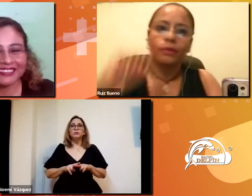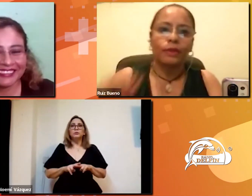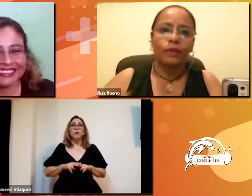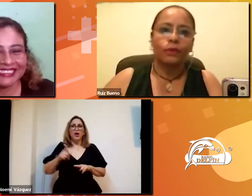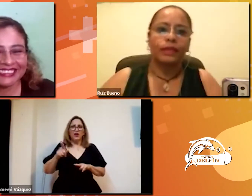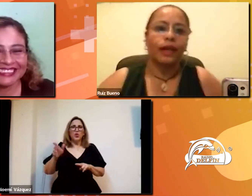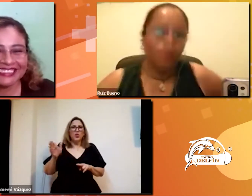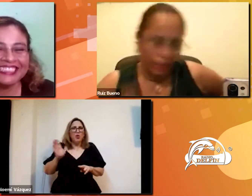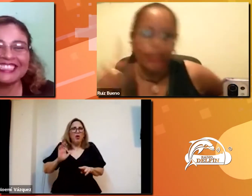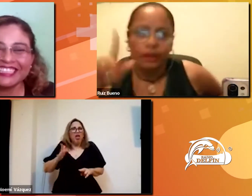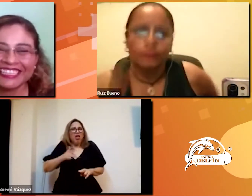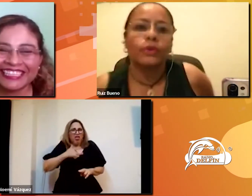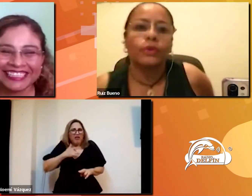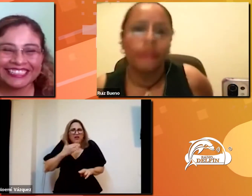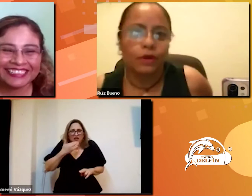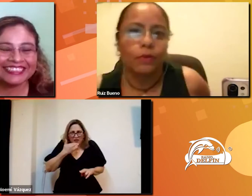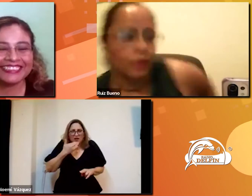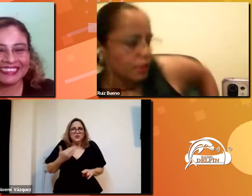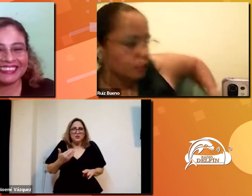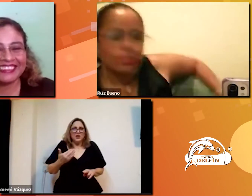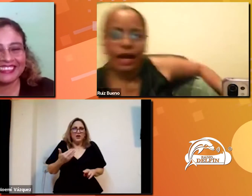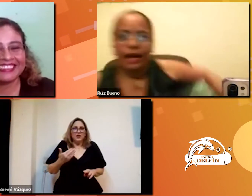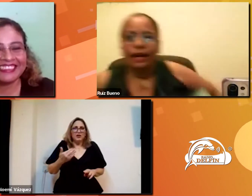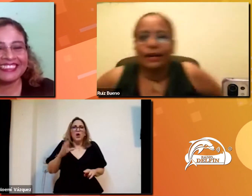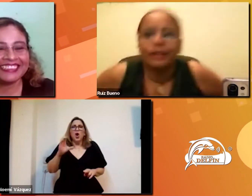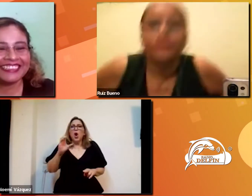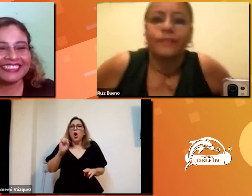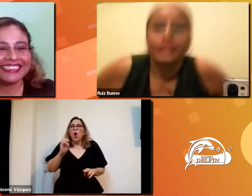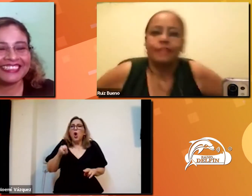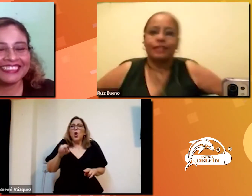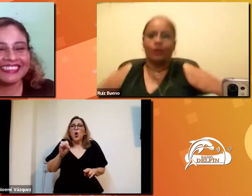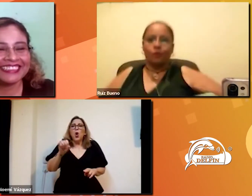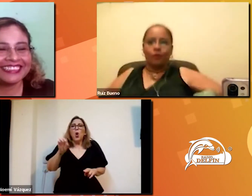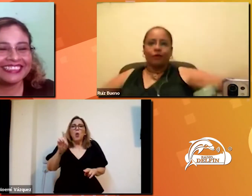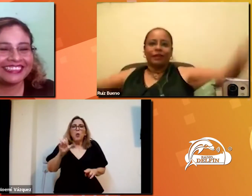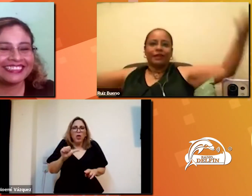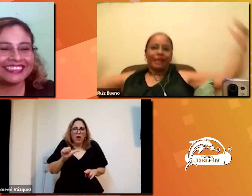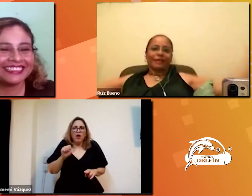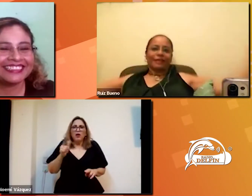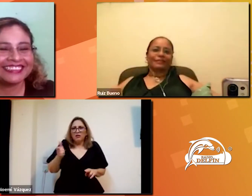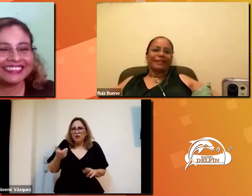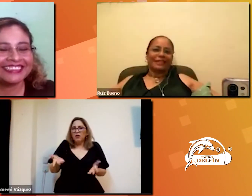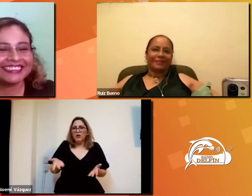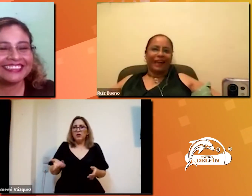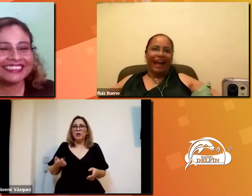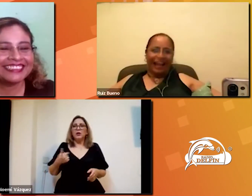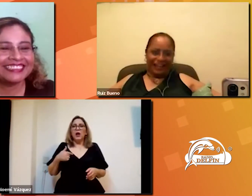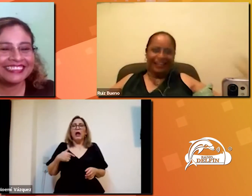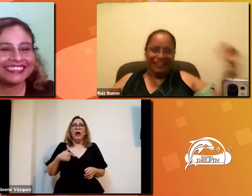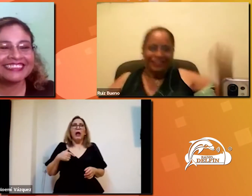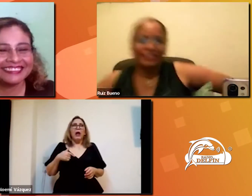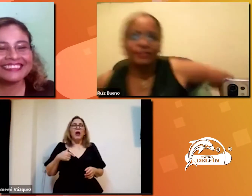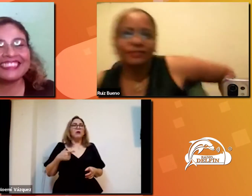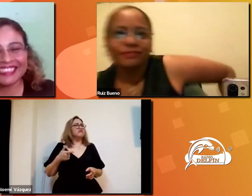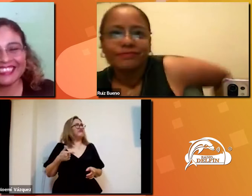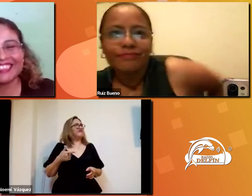Ay, no me he dado cuenta. Ok, ponte cómodo. Entonces agarran, se acomodan y mira, se desbalagan,